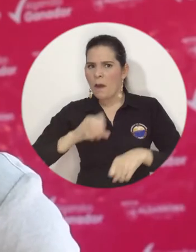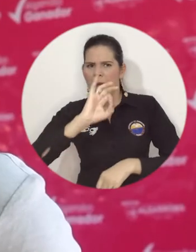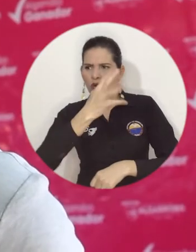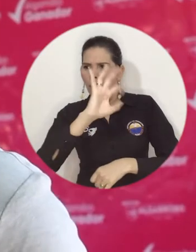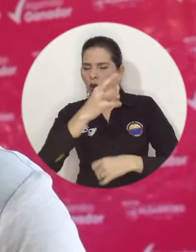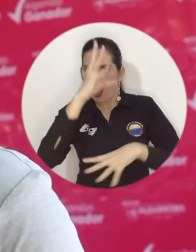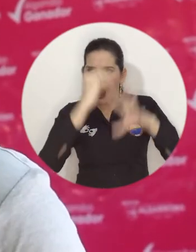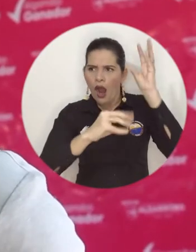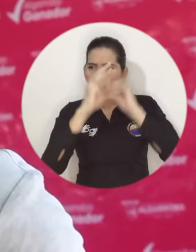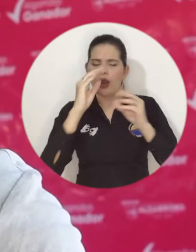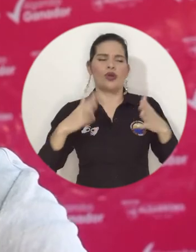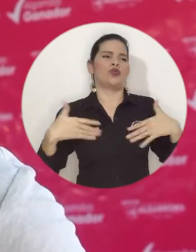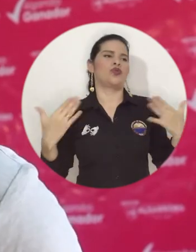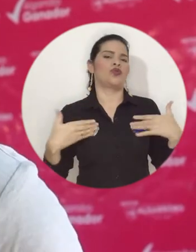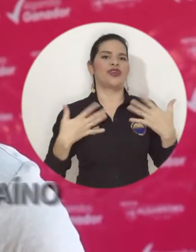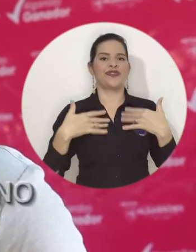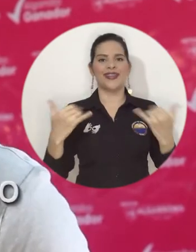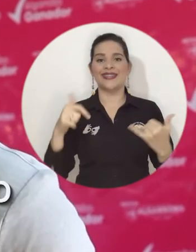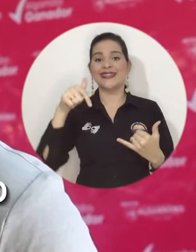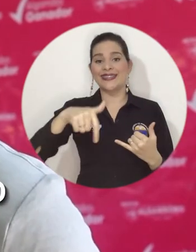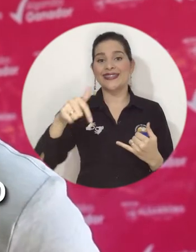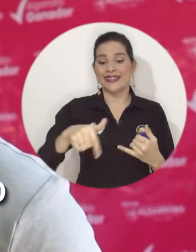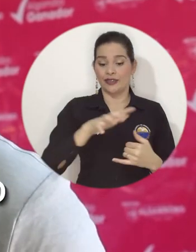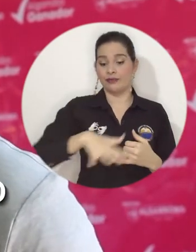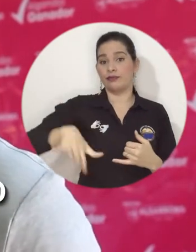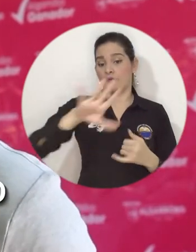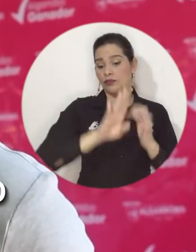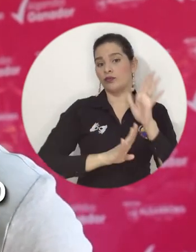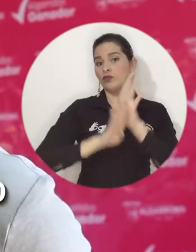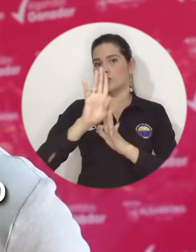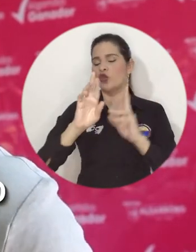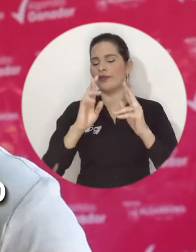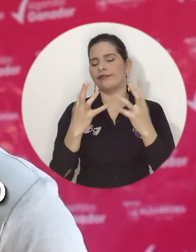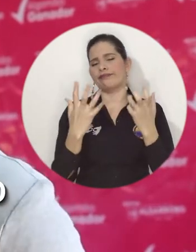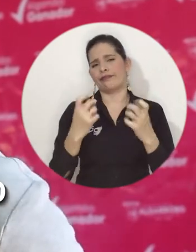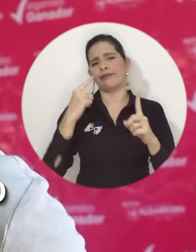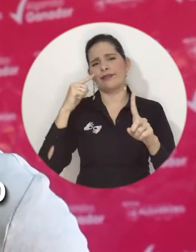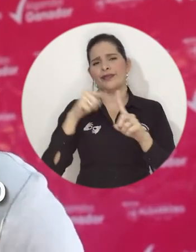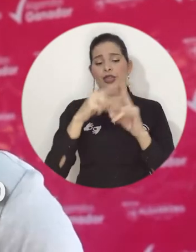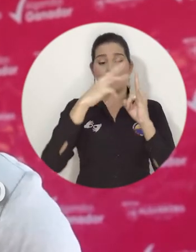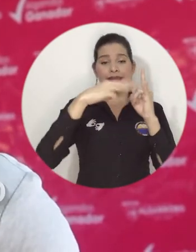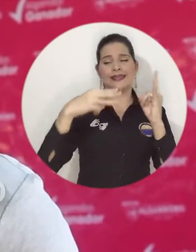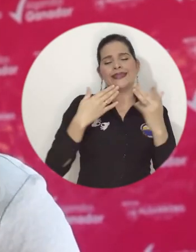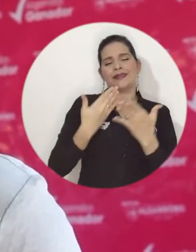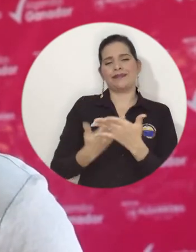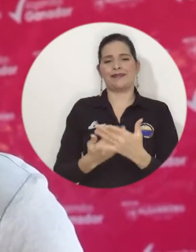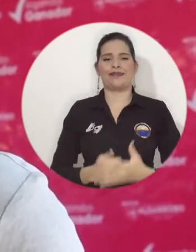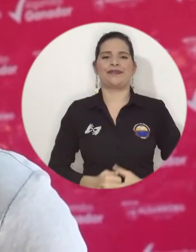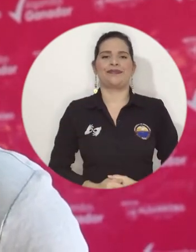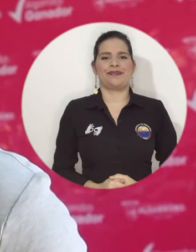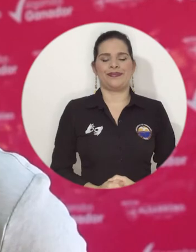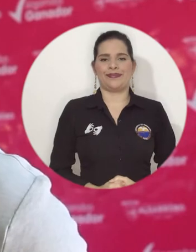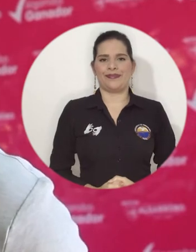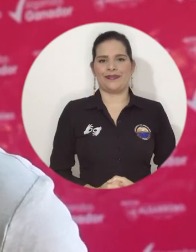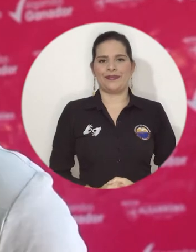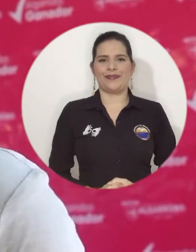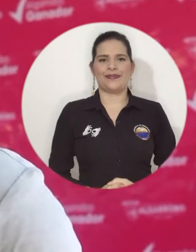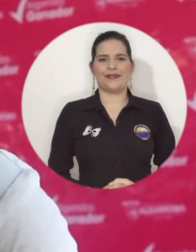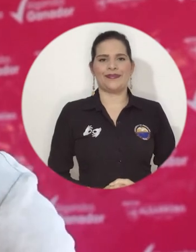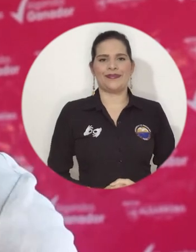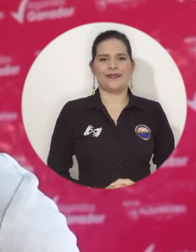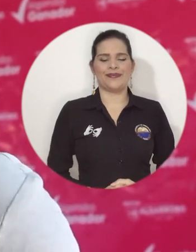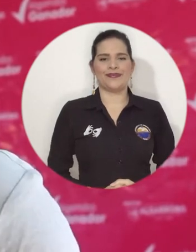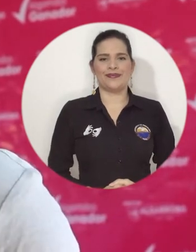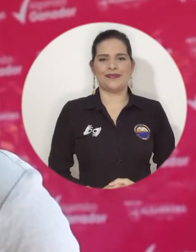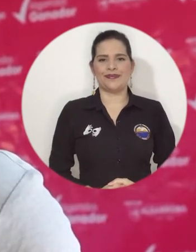Pues a veces se presentan dificultades con respecto a la accesibilidad del internet, y allá tener un punto donde yo pueda llegar